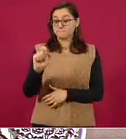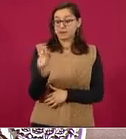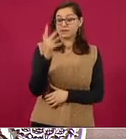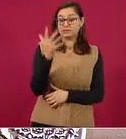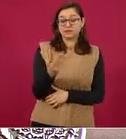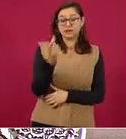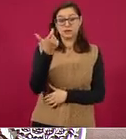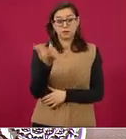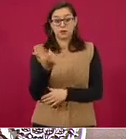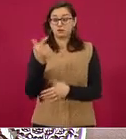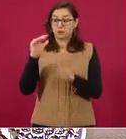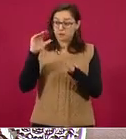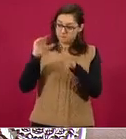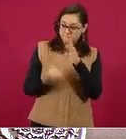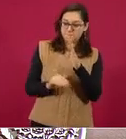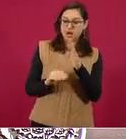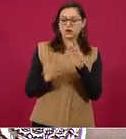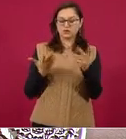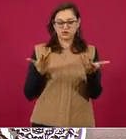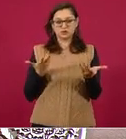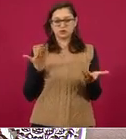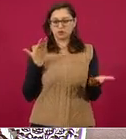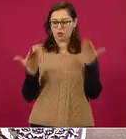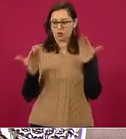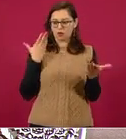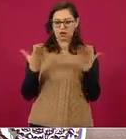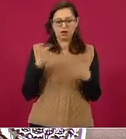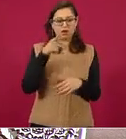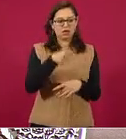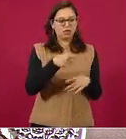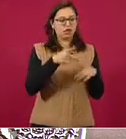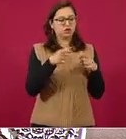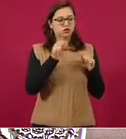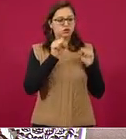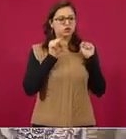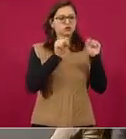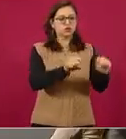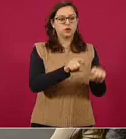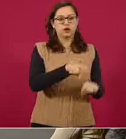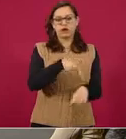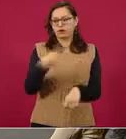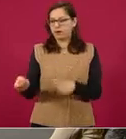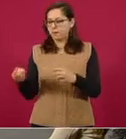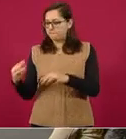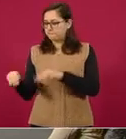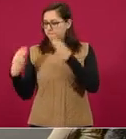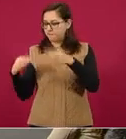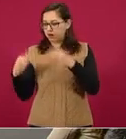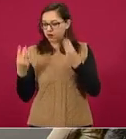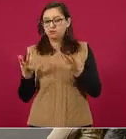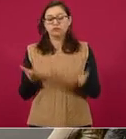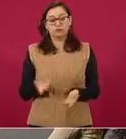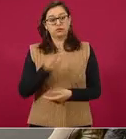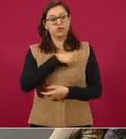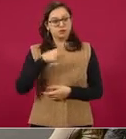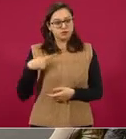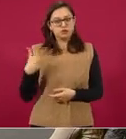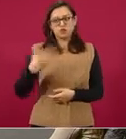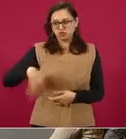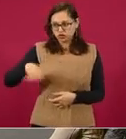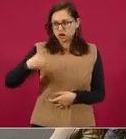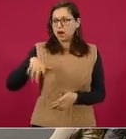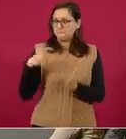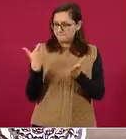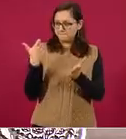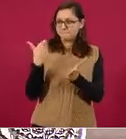24.50 la diferencia con la central de abastos. Entonces, buscándole, siempre vamos a encontrar un